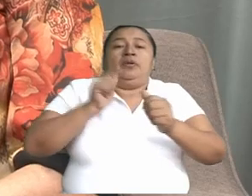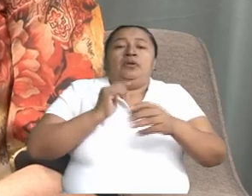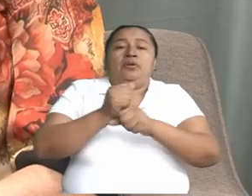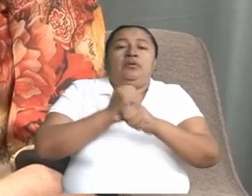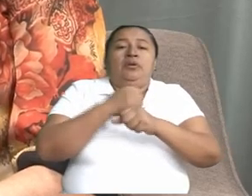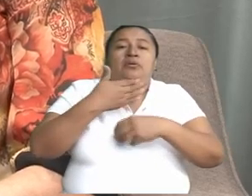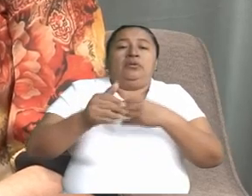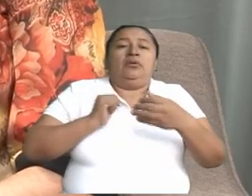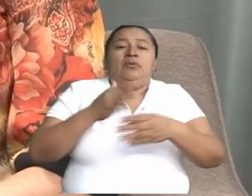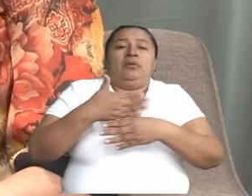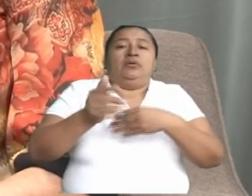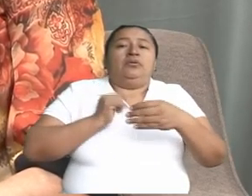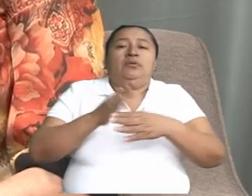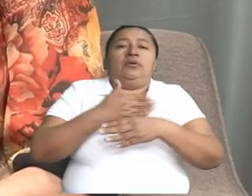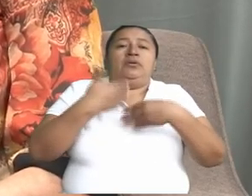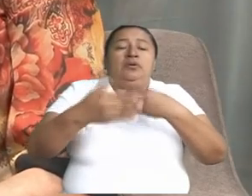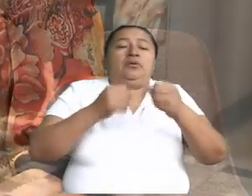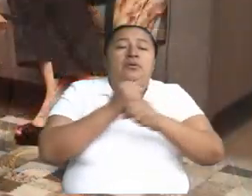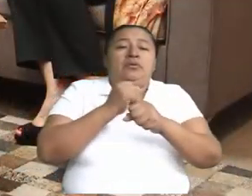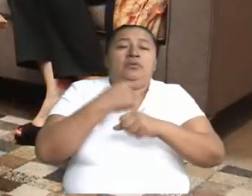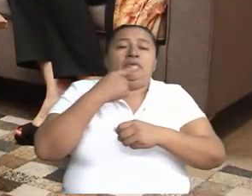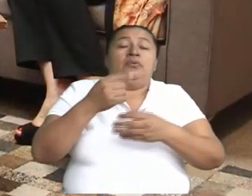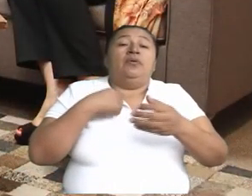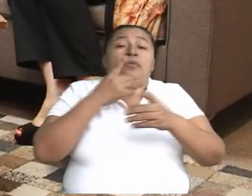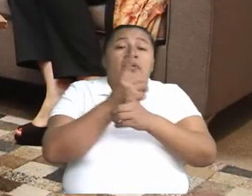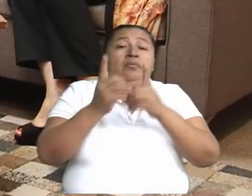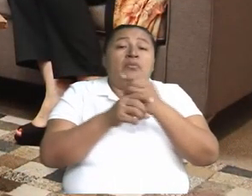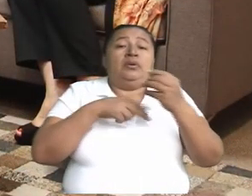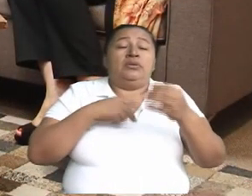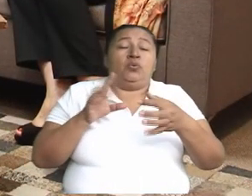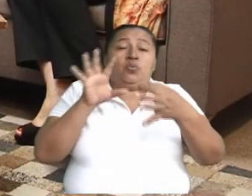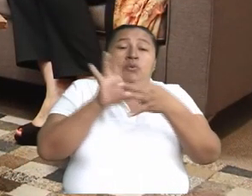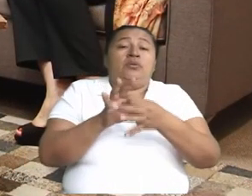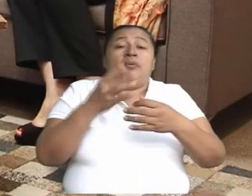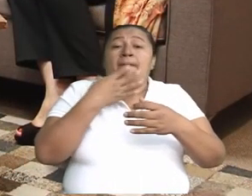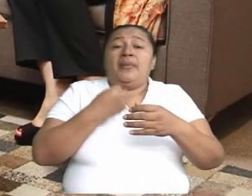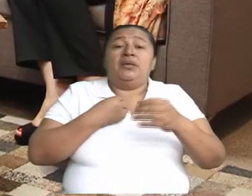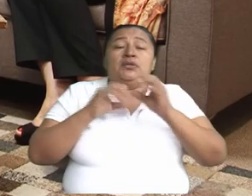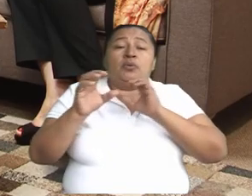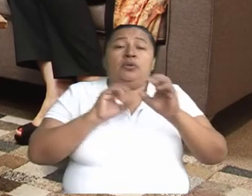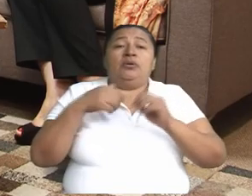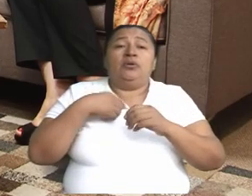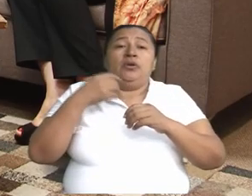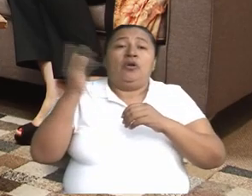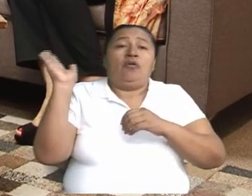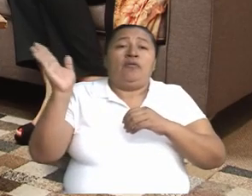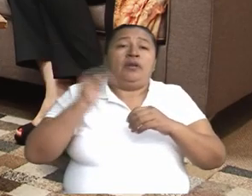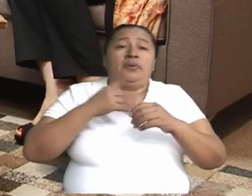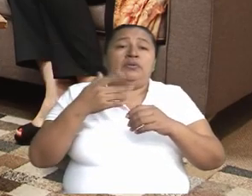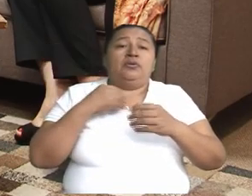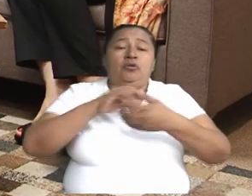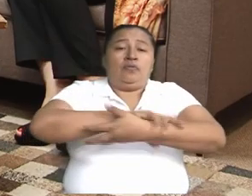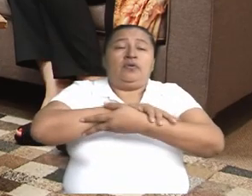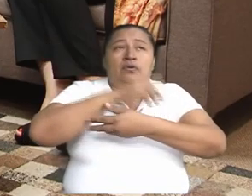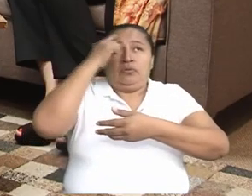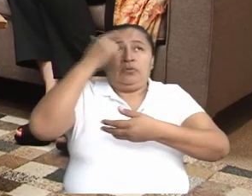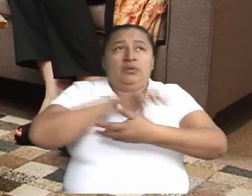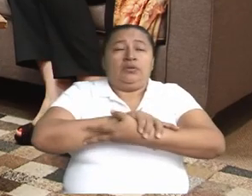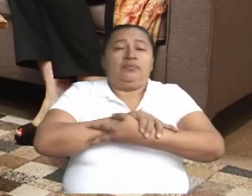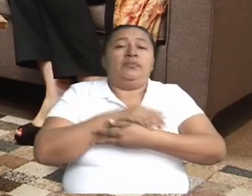Y hoy no es la excepción. Compañero, tenemos que hacer un enlace ahora mismo. Me comunican con la conferencia de prensa que da el Gobierno de Reconciliación y Unidad